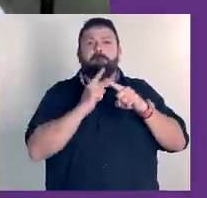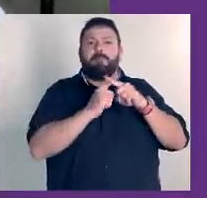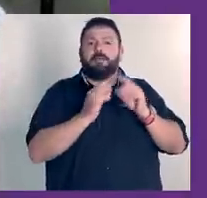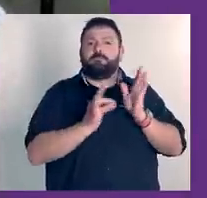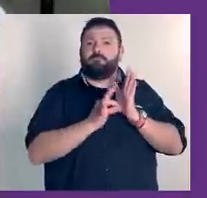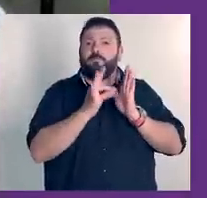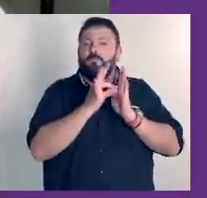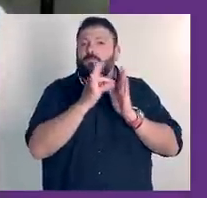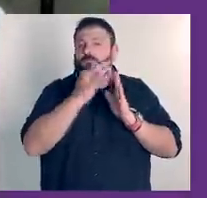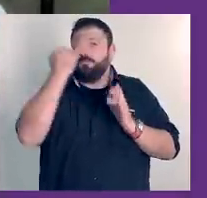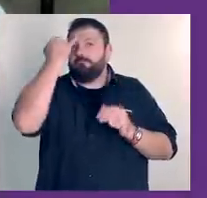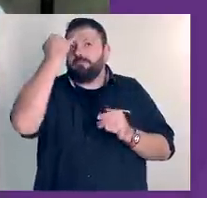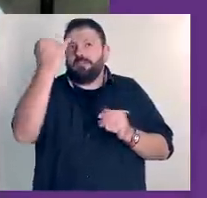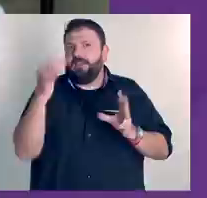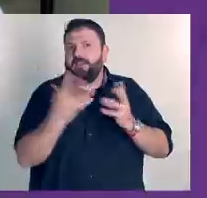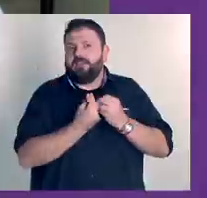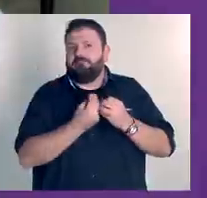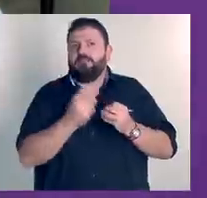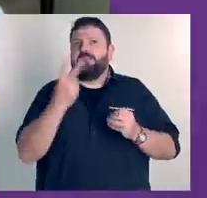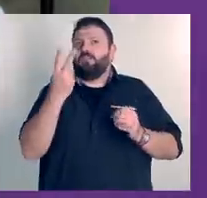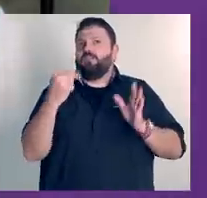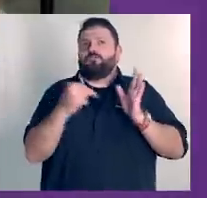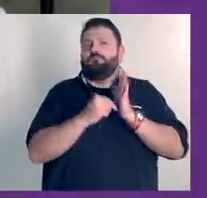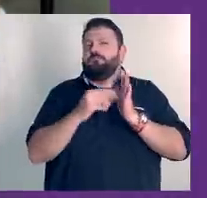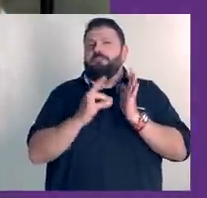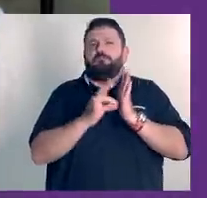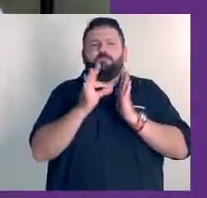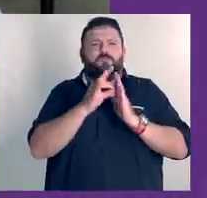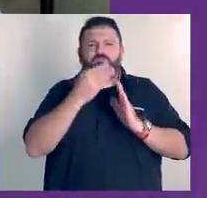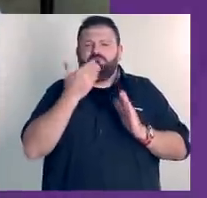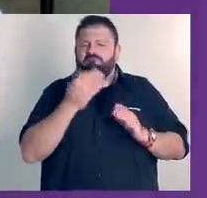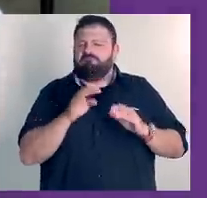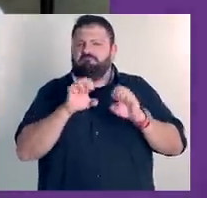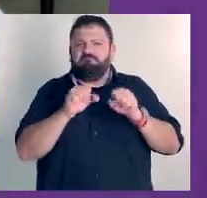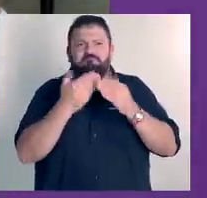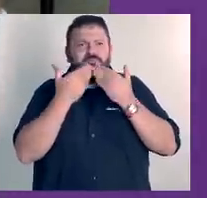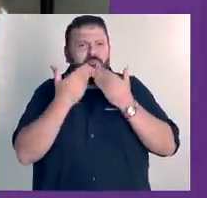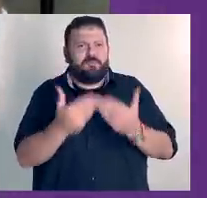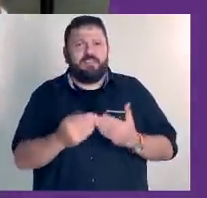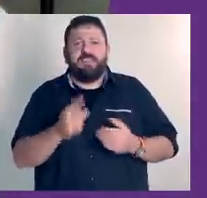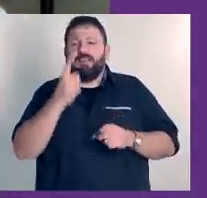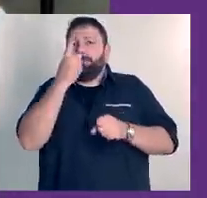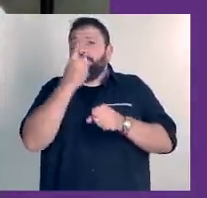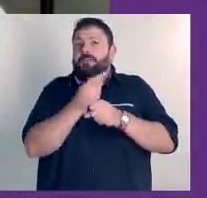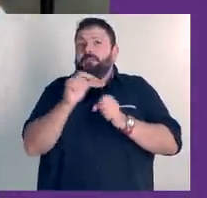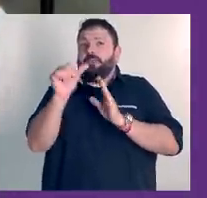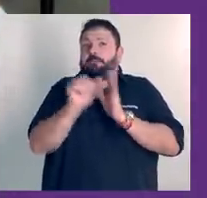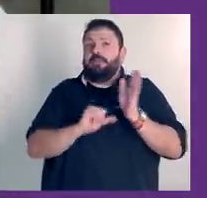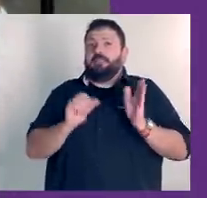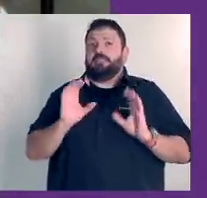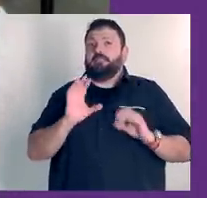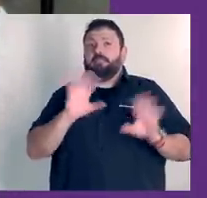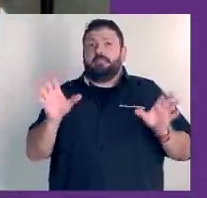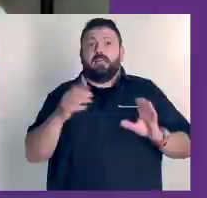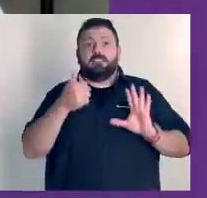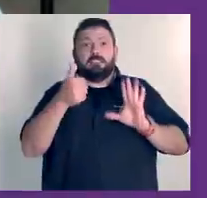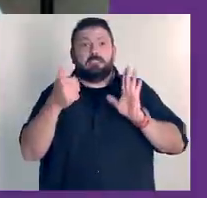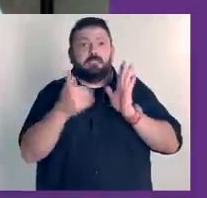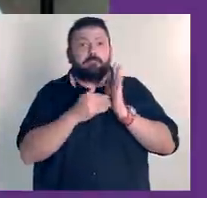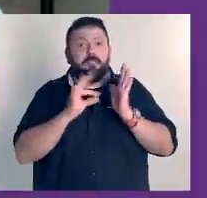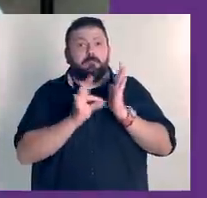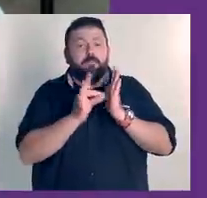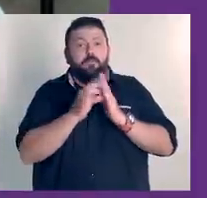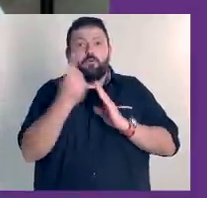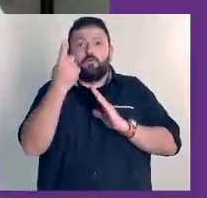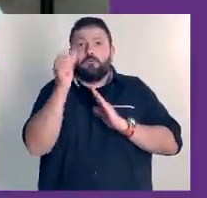puntos es un objetivo bien alcanzable. Te platico que el primer mes mi hermanito logró 6,000 puntos,